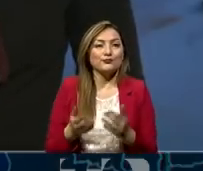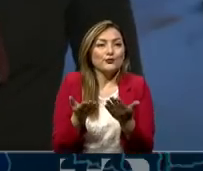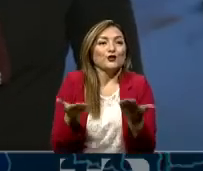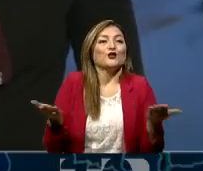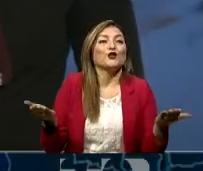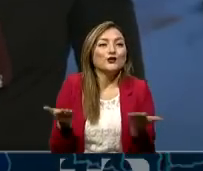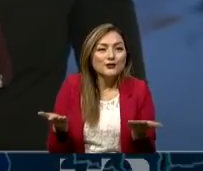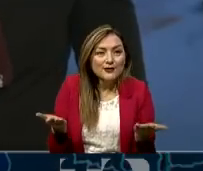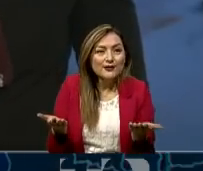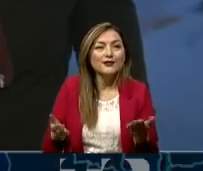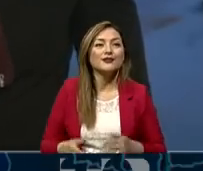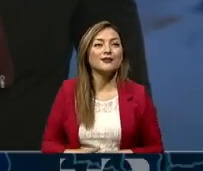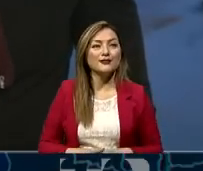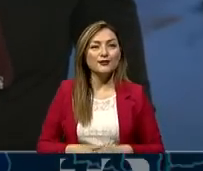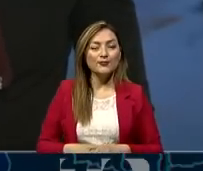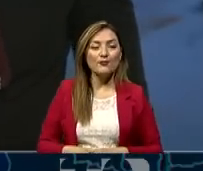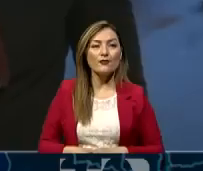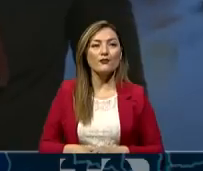te encuentras?